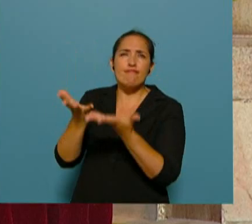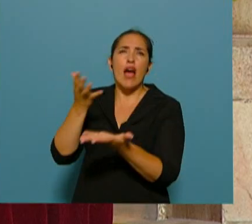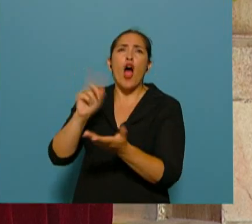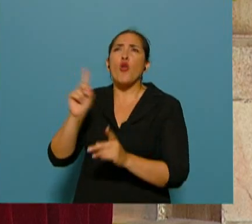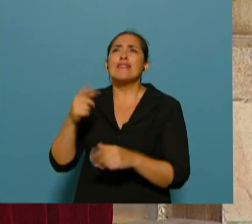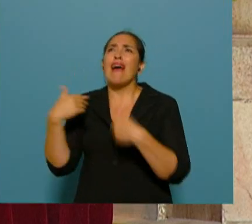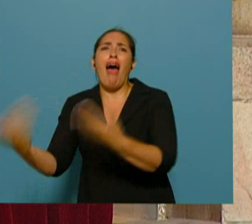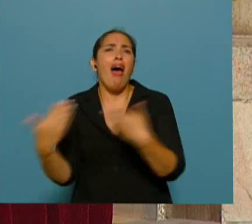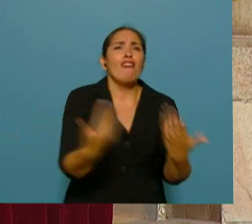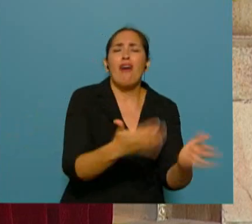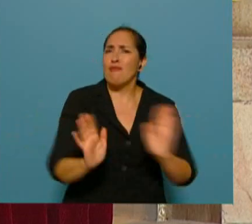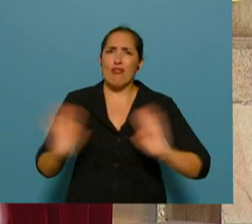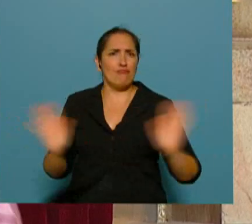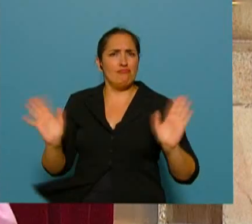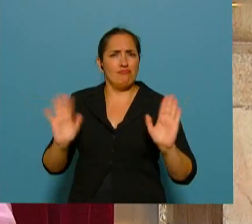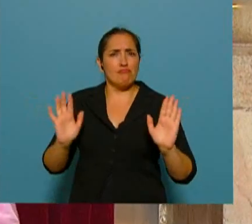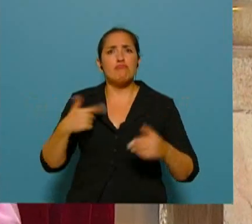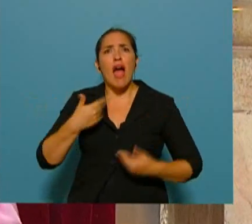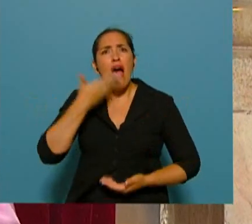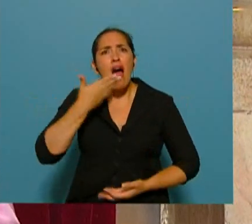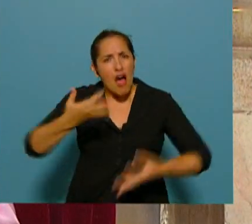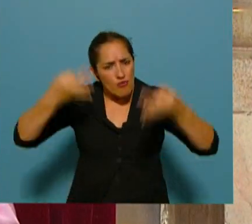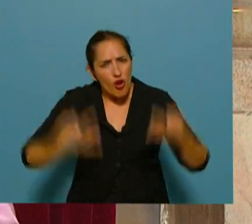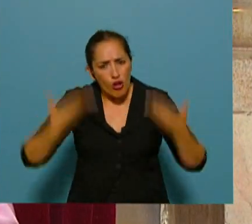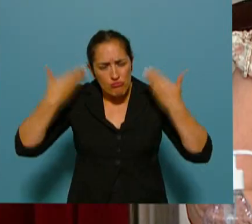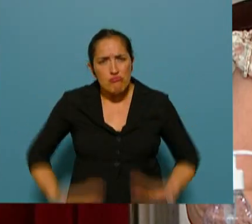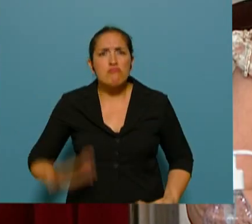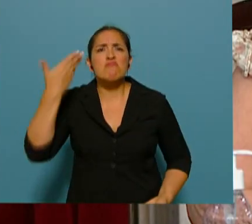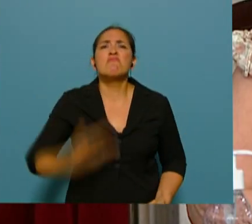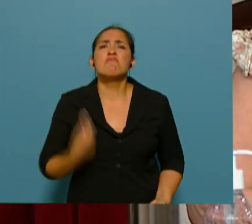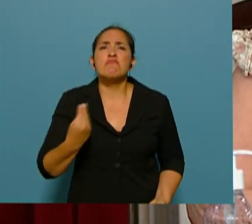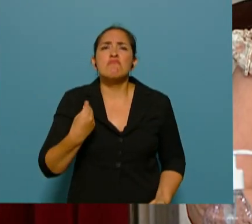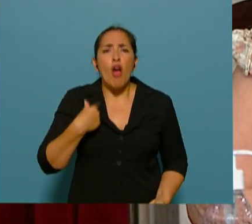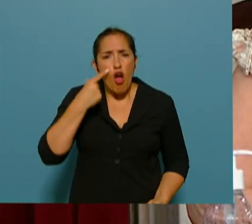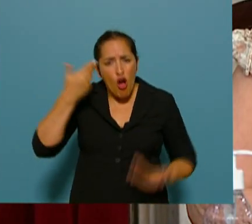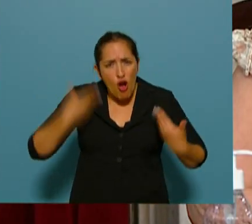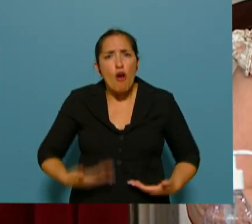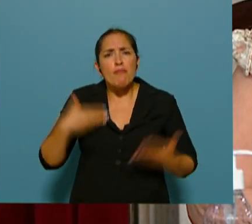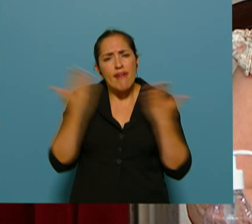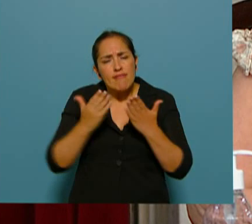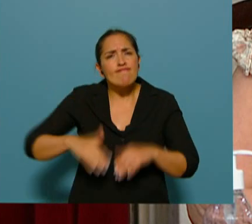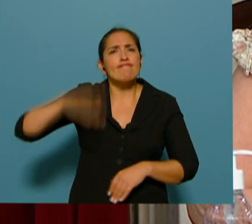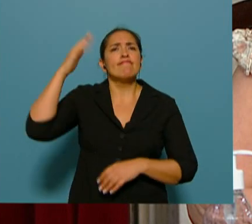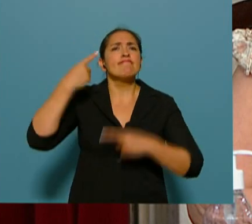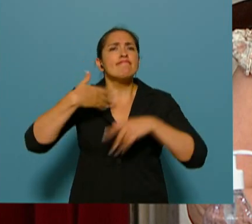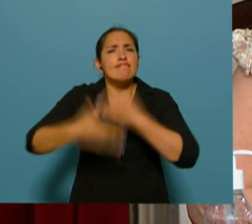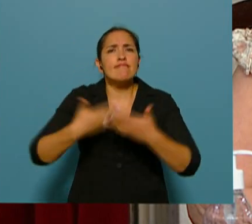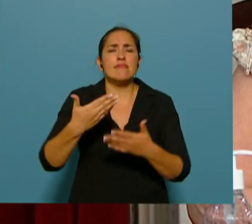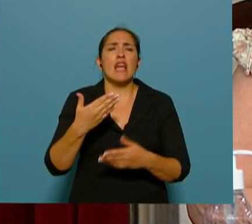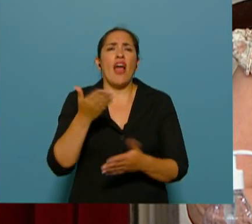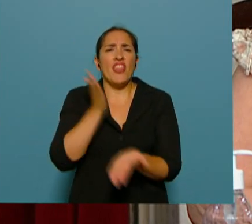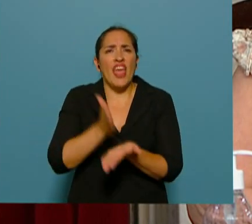favorecer a alguien. Hablo como lo que soy, un hombre que se ha criado en el mundo del derecho, que enseña